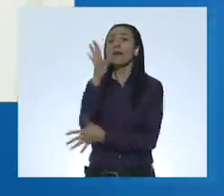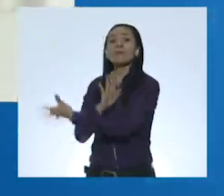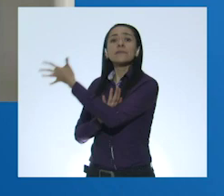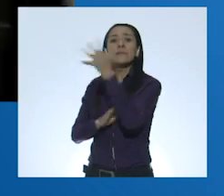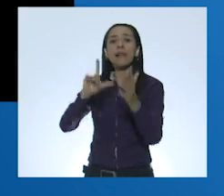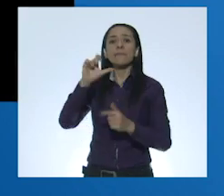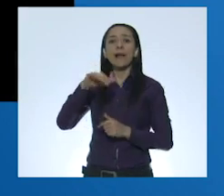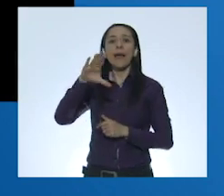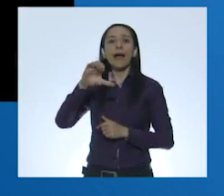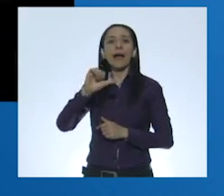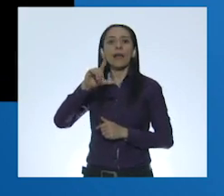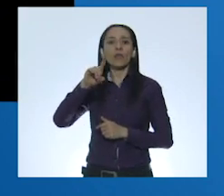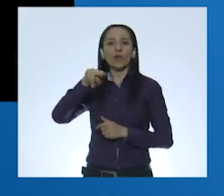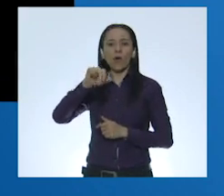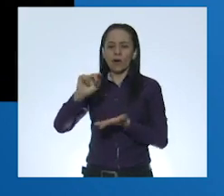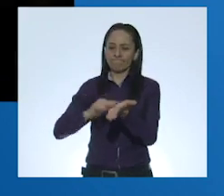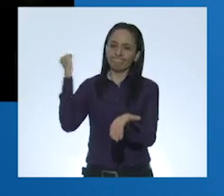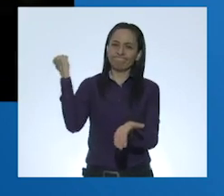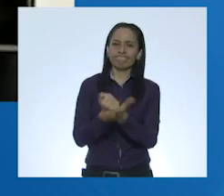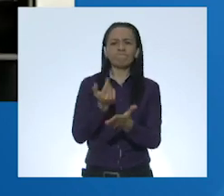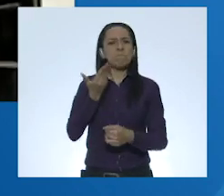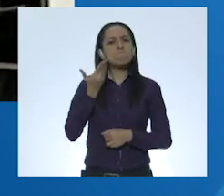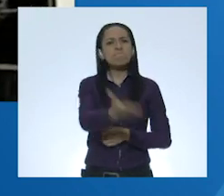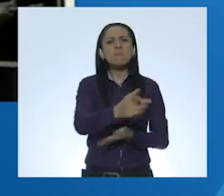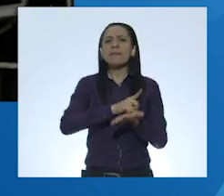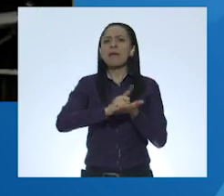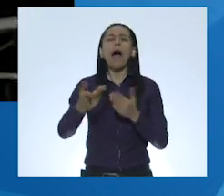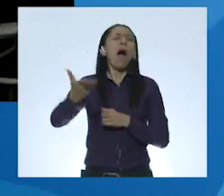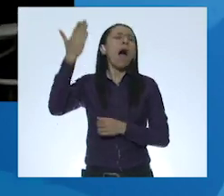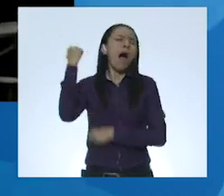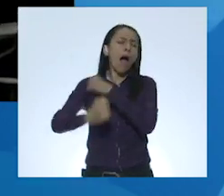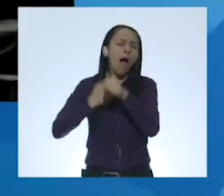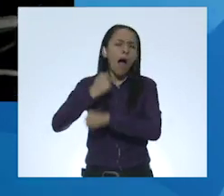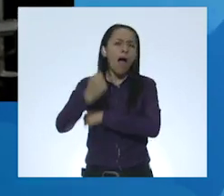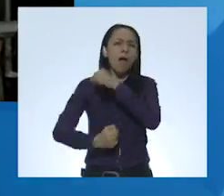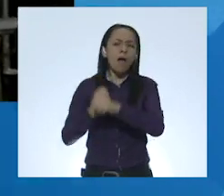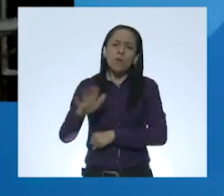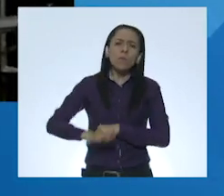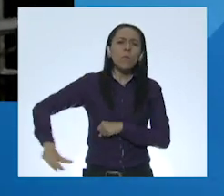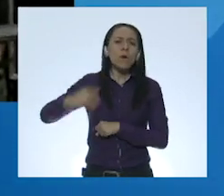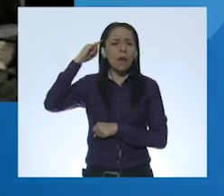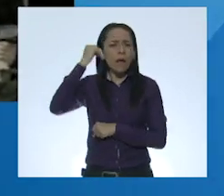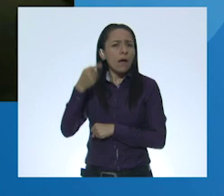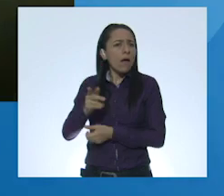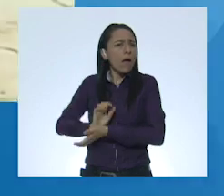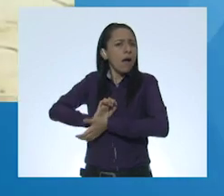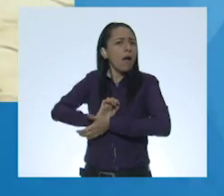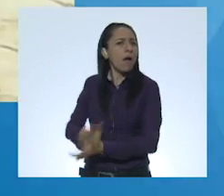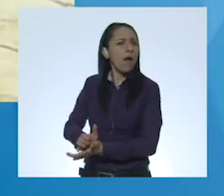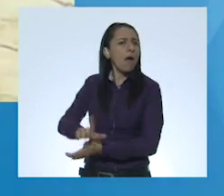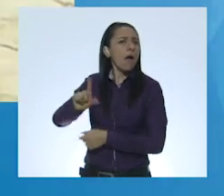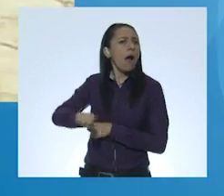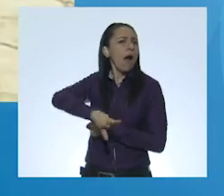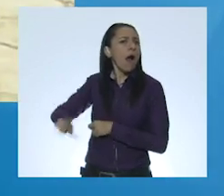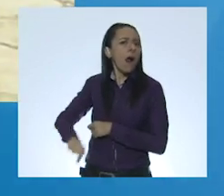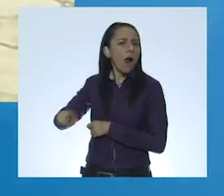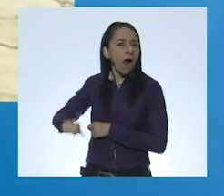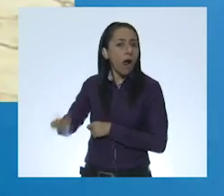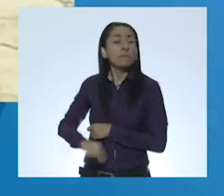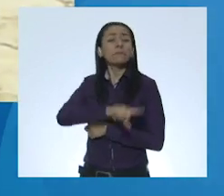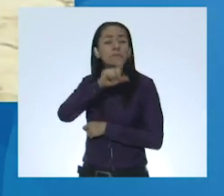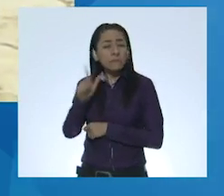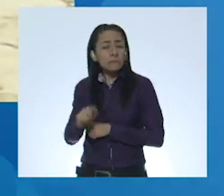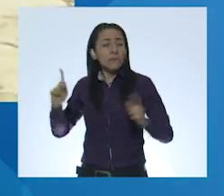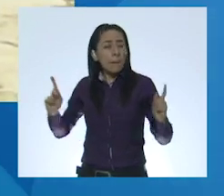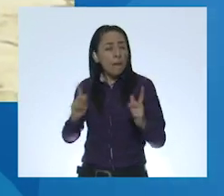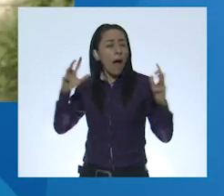los derechos que por años se les había negado a los indígenas. Después de algunos enfrentamientos esporádicos y la muerte de varios